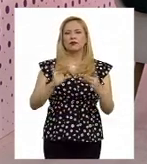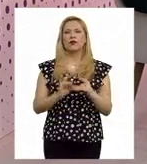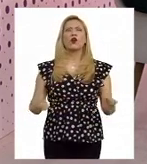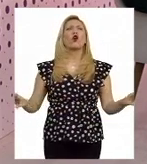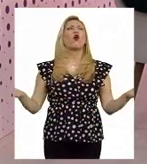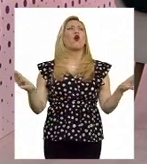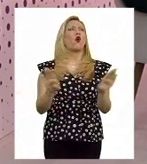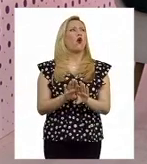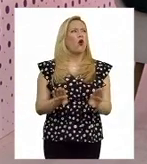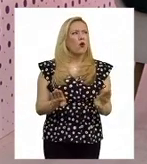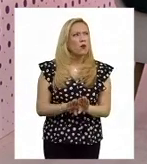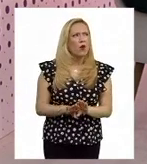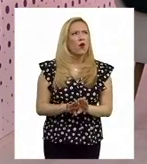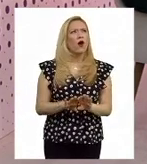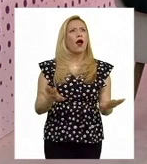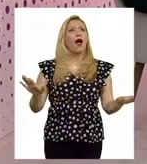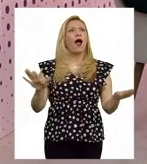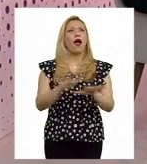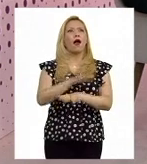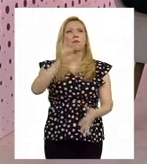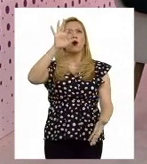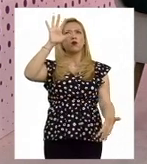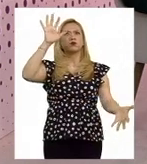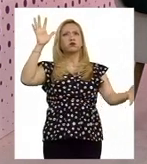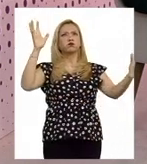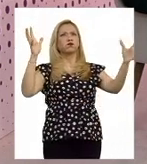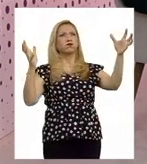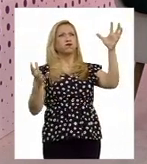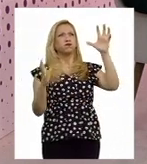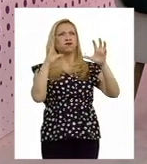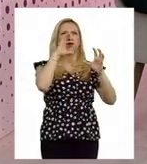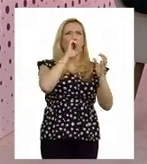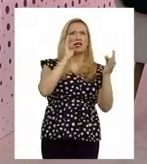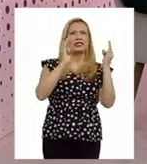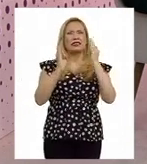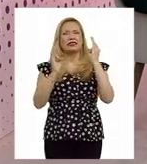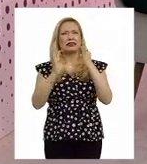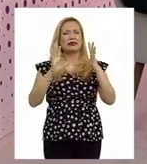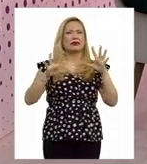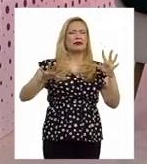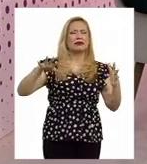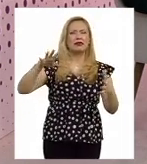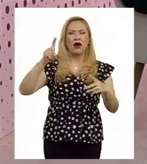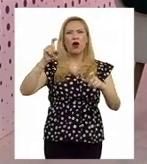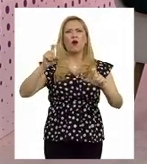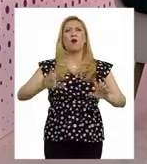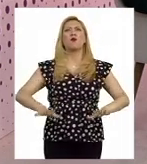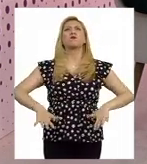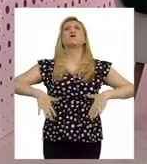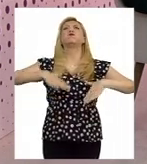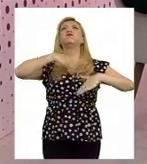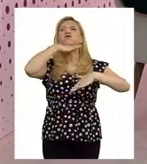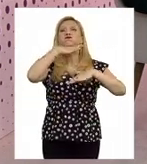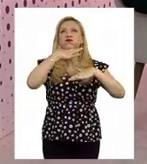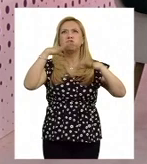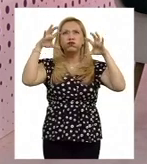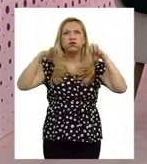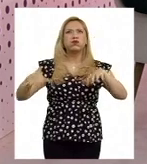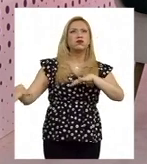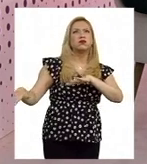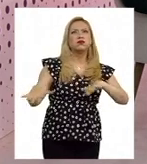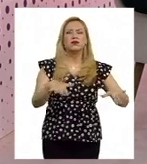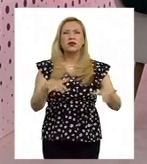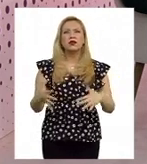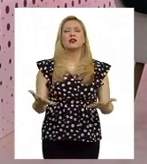cómo es que el cambio climático, los desastres naturales, la contaminación o las afectaciones